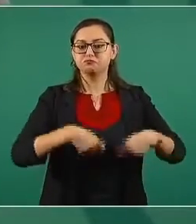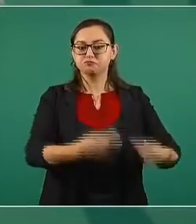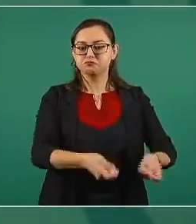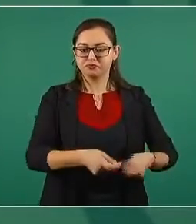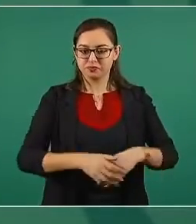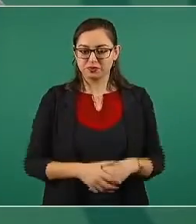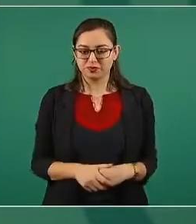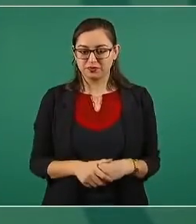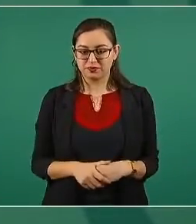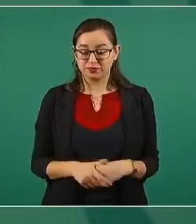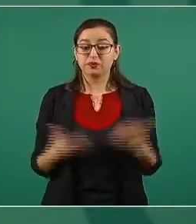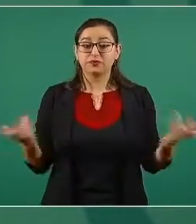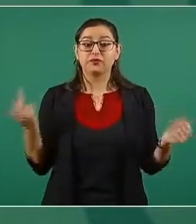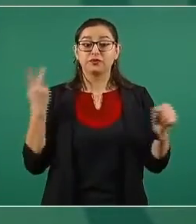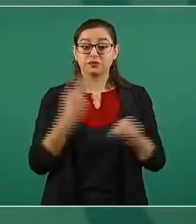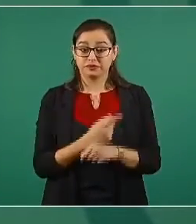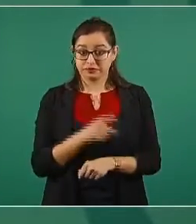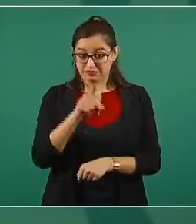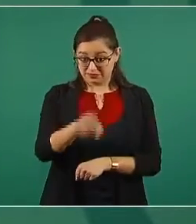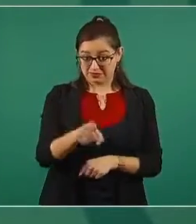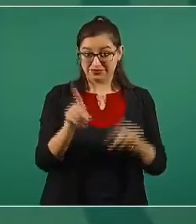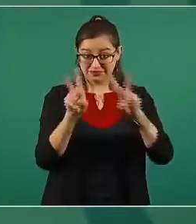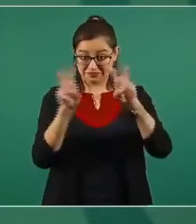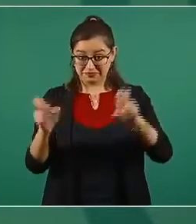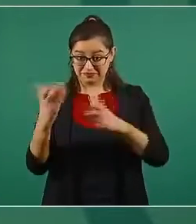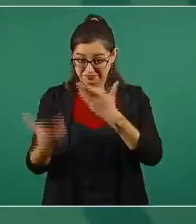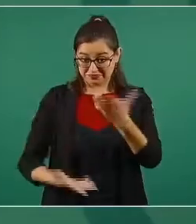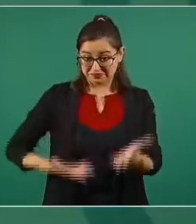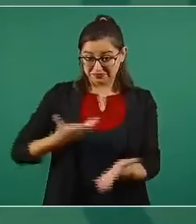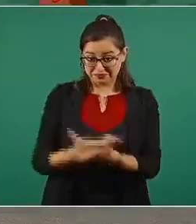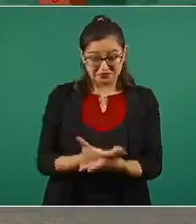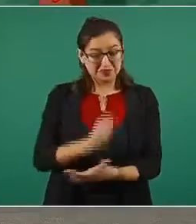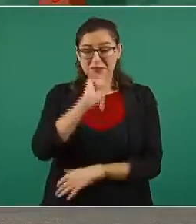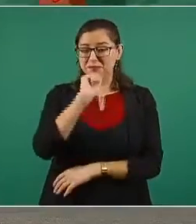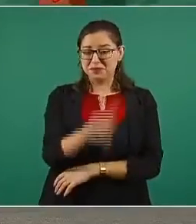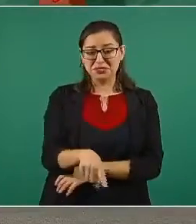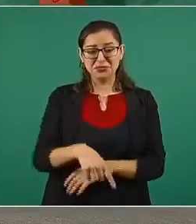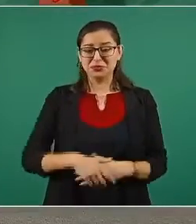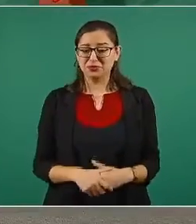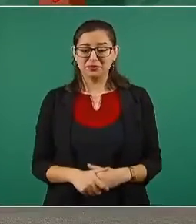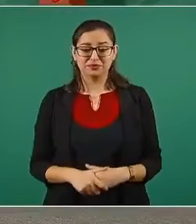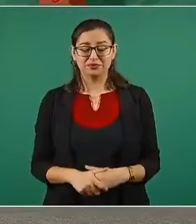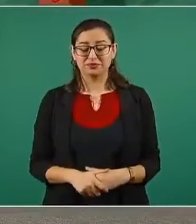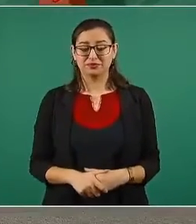Entonces, en este caso que me planteas, ¿sí?, es lo mismo, ¿sí?,